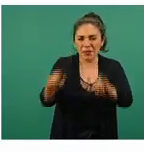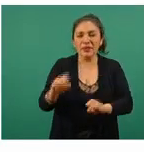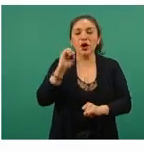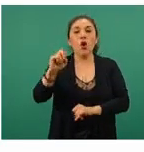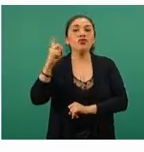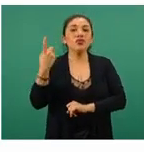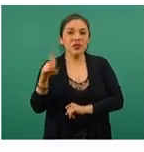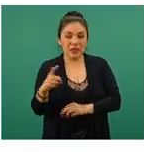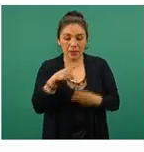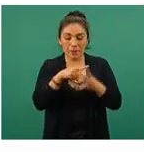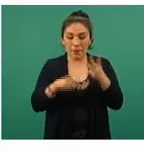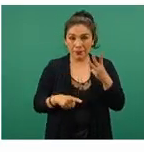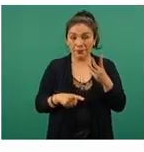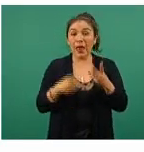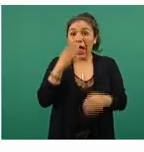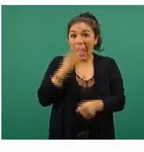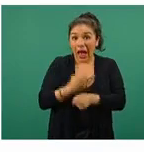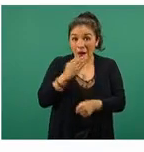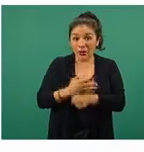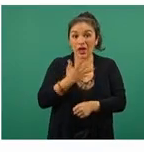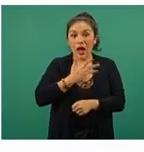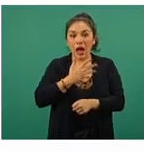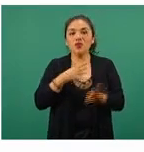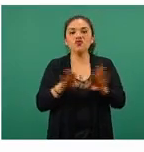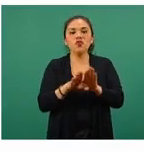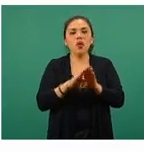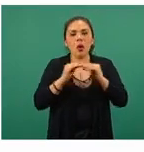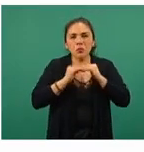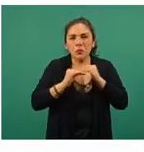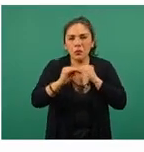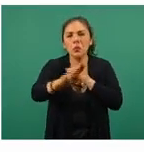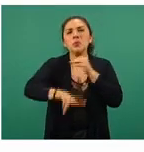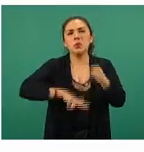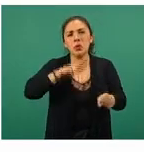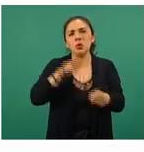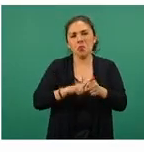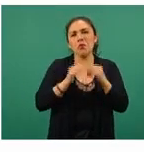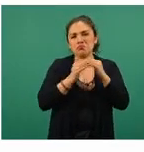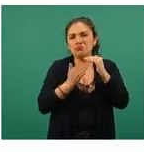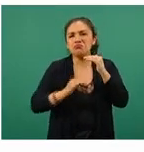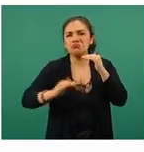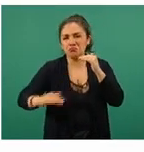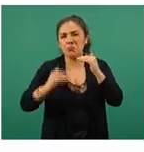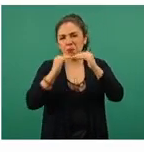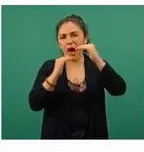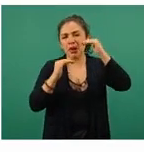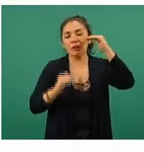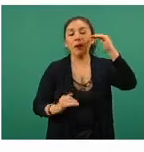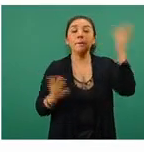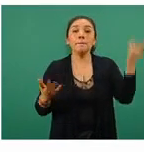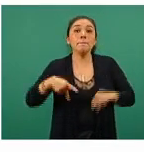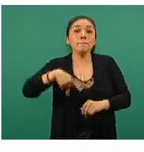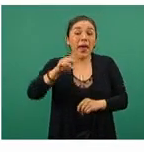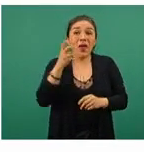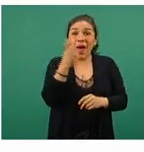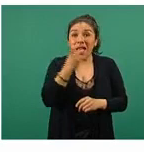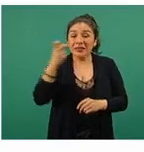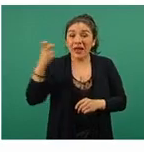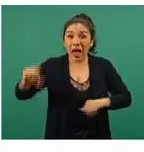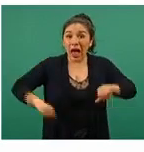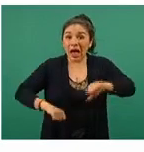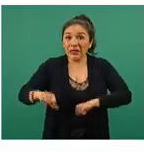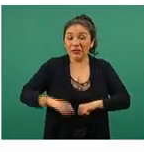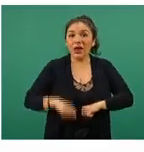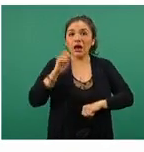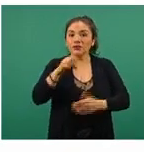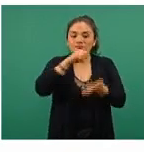diciembre. Actualmente estamos en una zona estable, con una tendencia a la baja, pero todas estas acciones